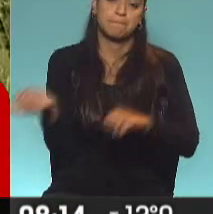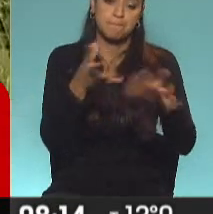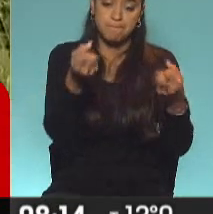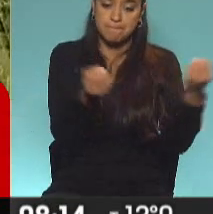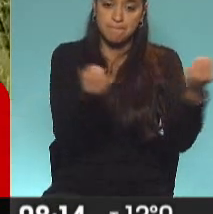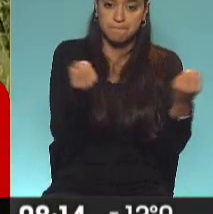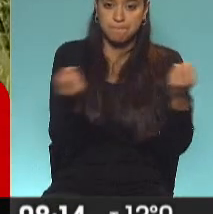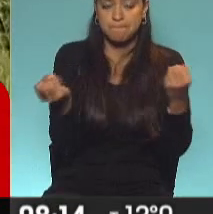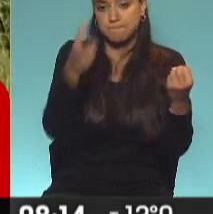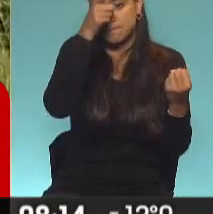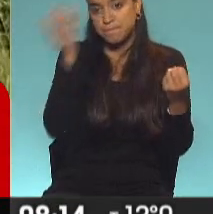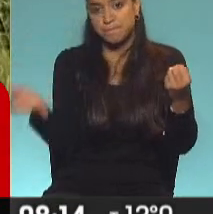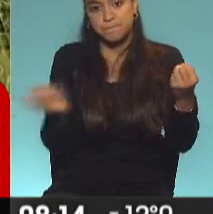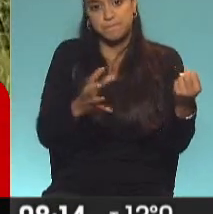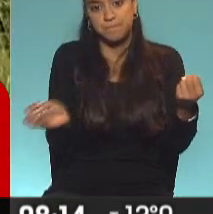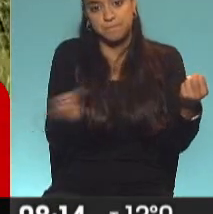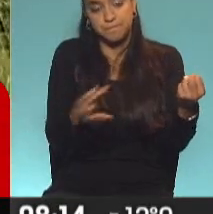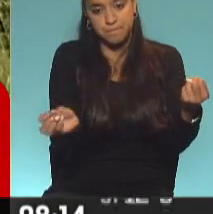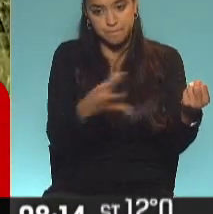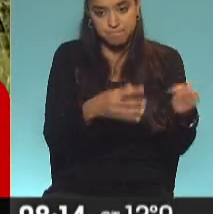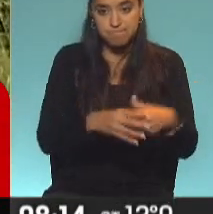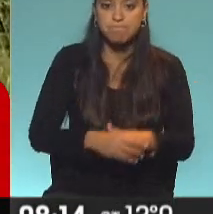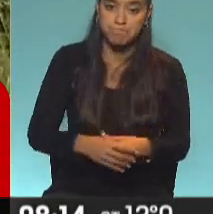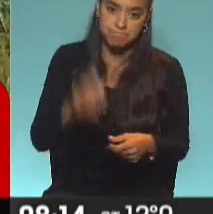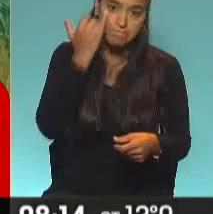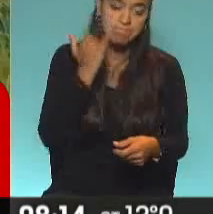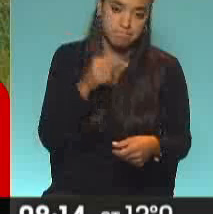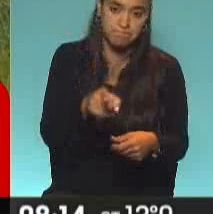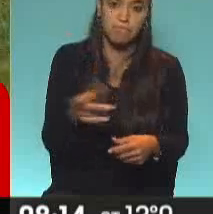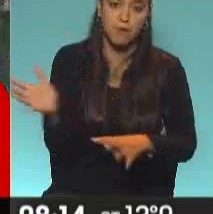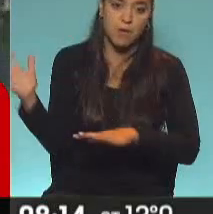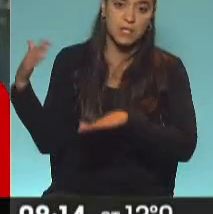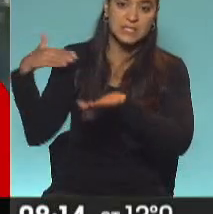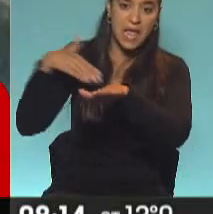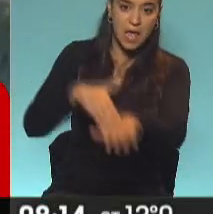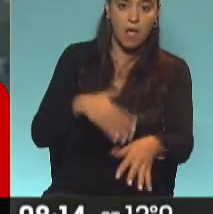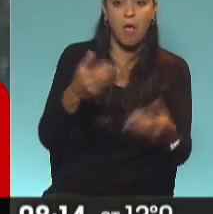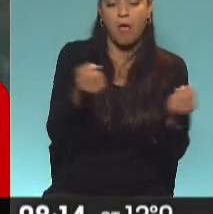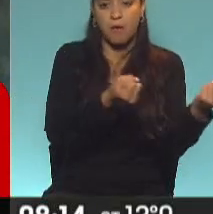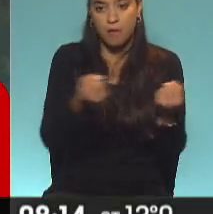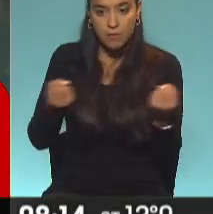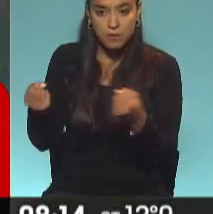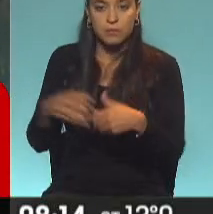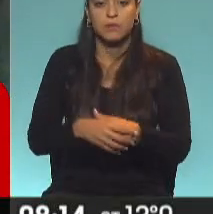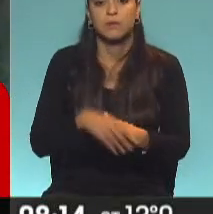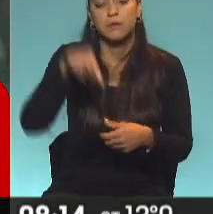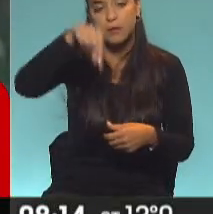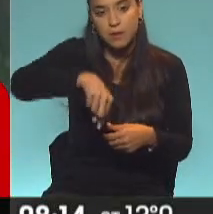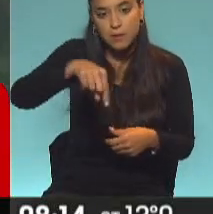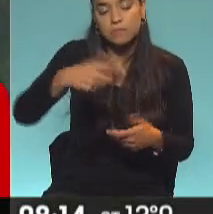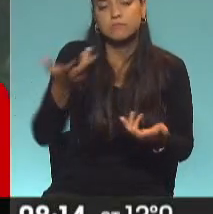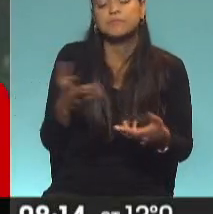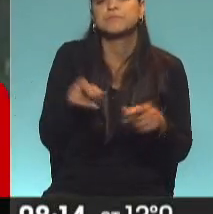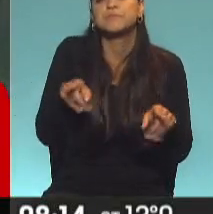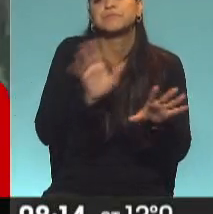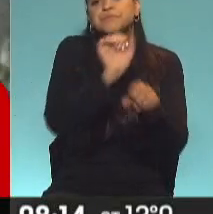móviles policiales que en gran número habían llegado hasta el lugar a tales efectos y bueno,